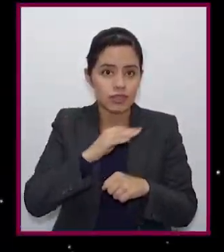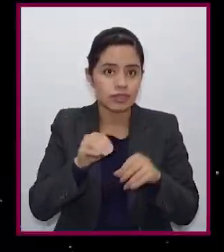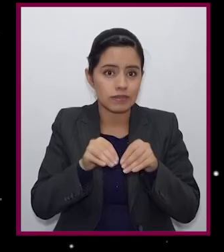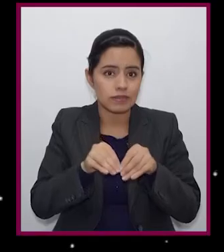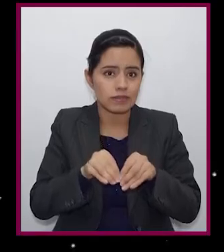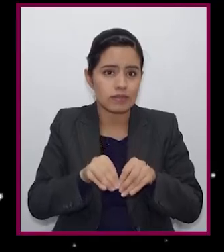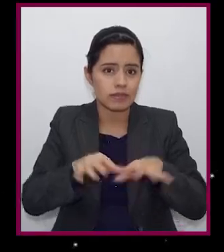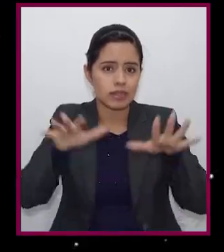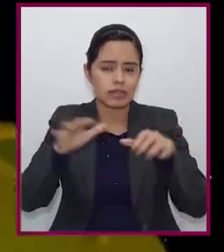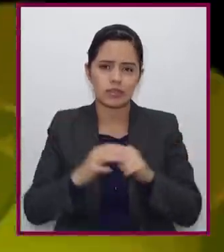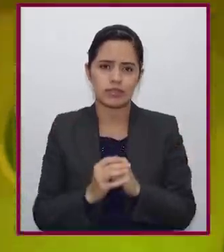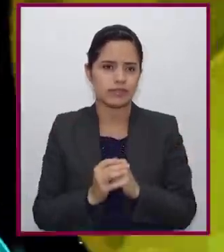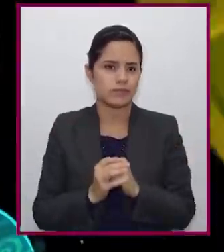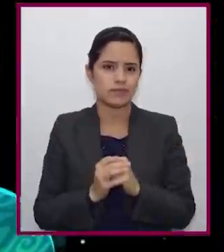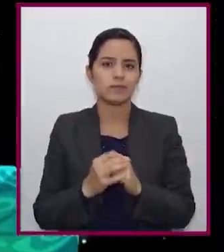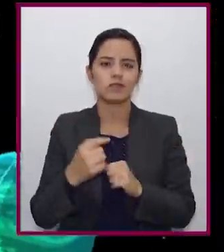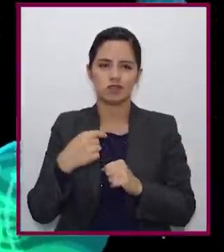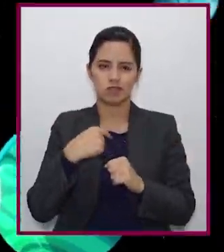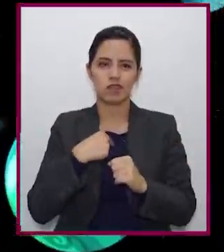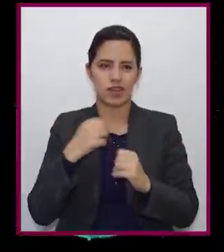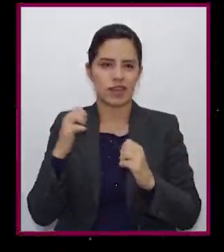se darán cuenta.